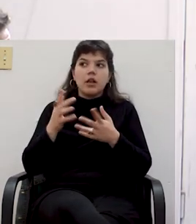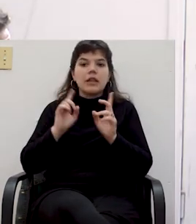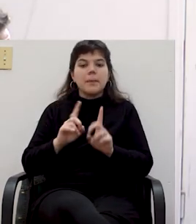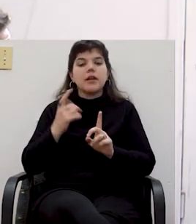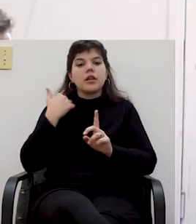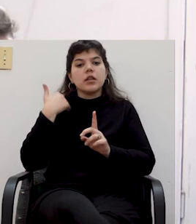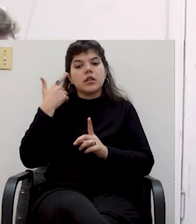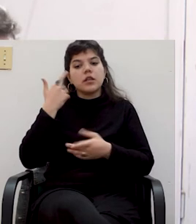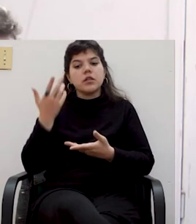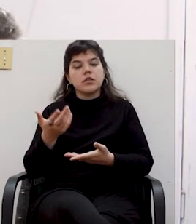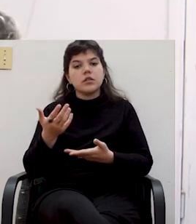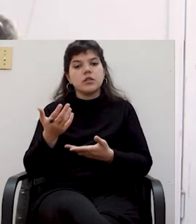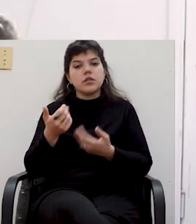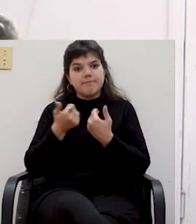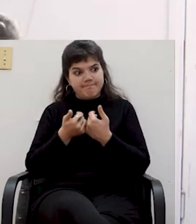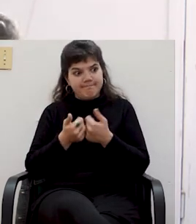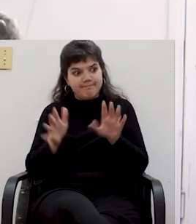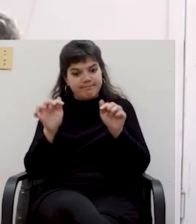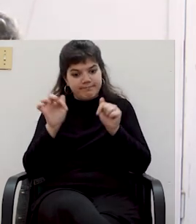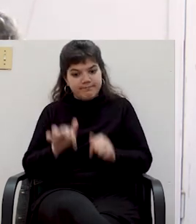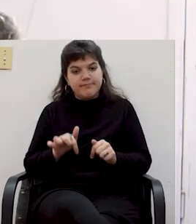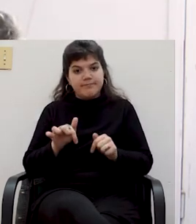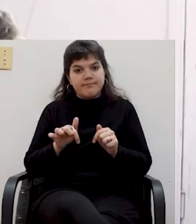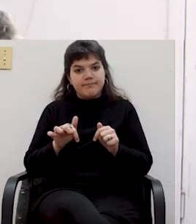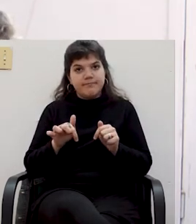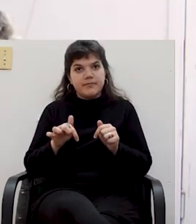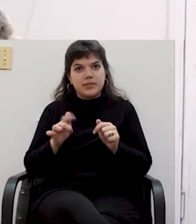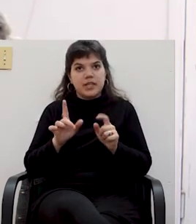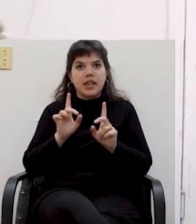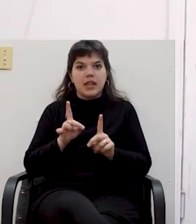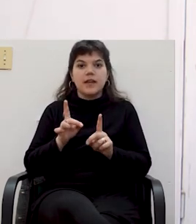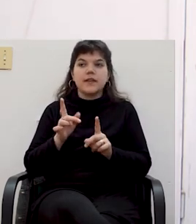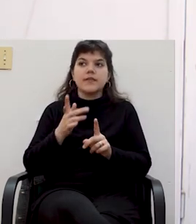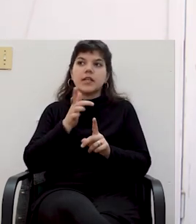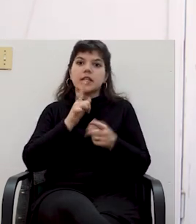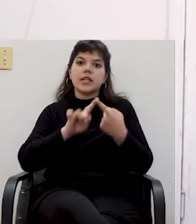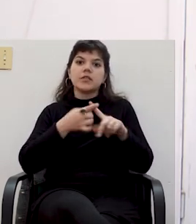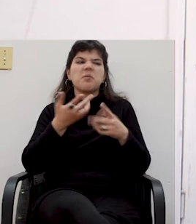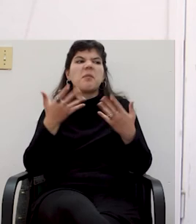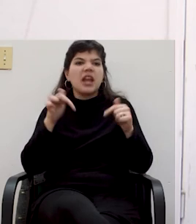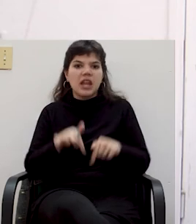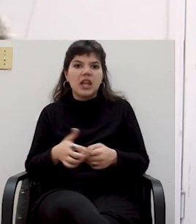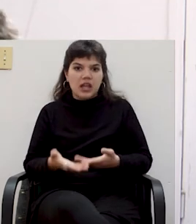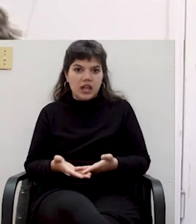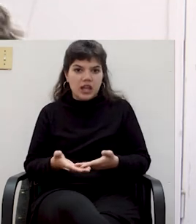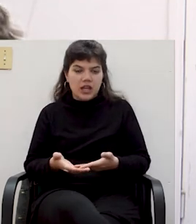También que inicia esto y tiene que ver ¿para qué estamos acá? O